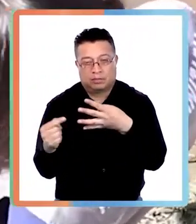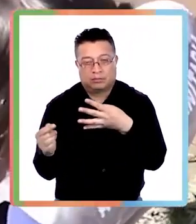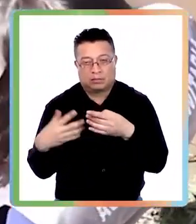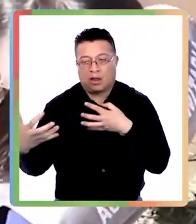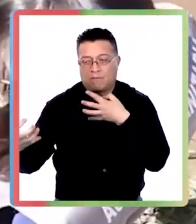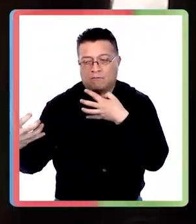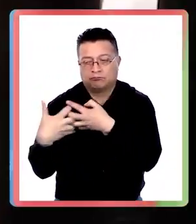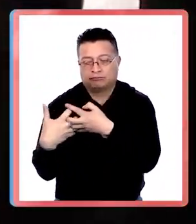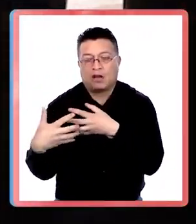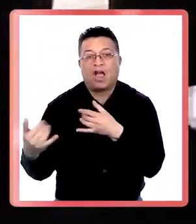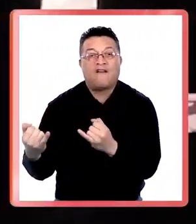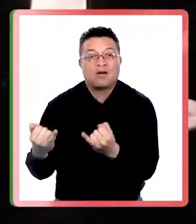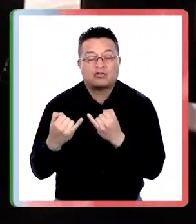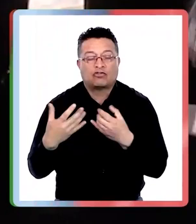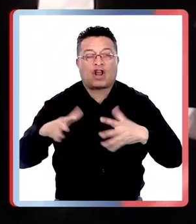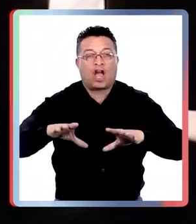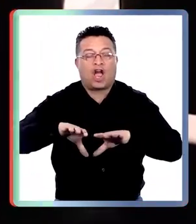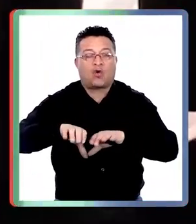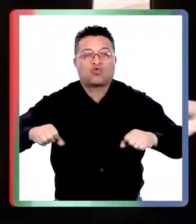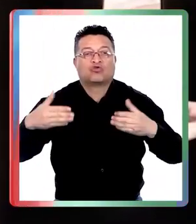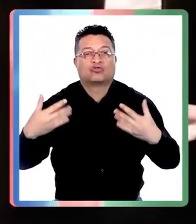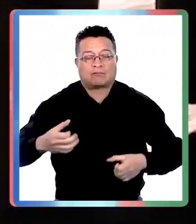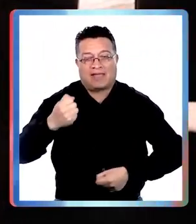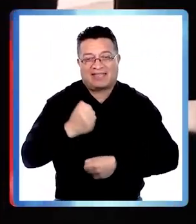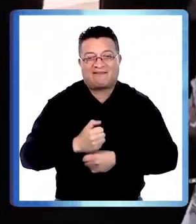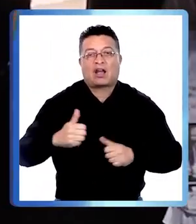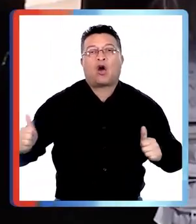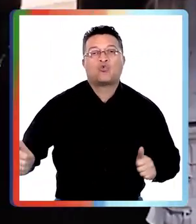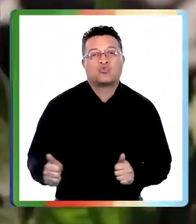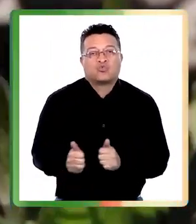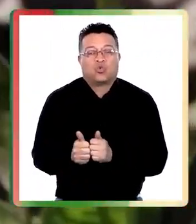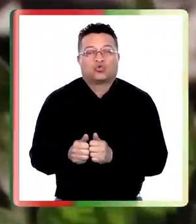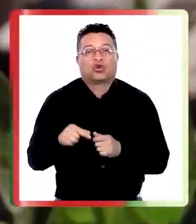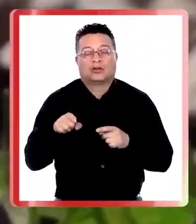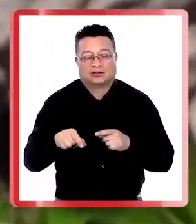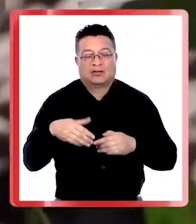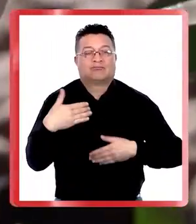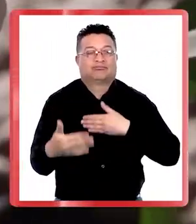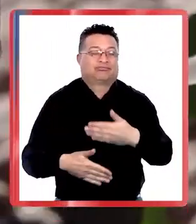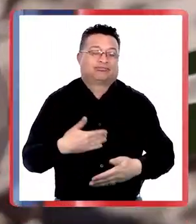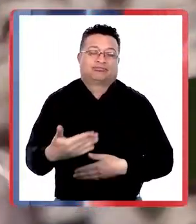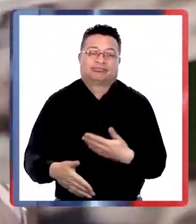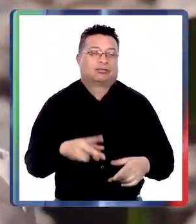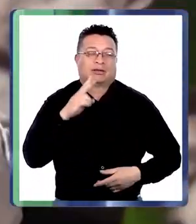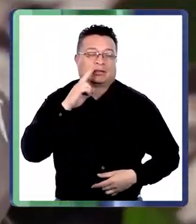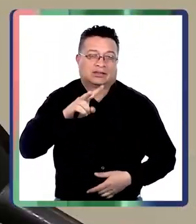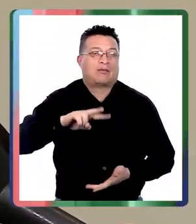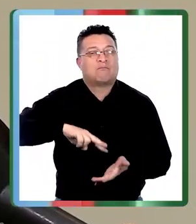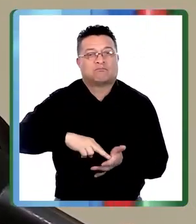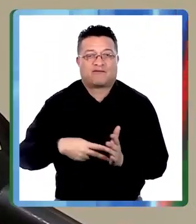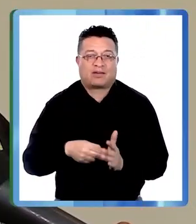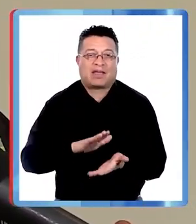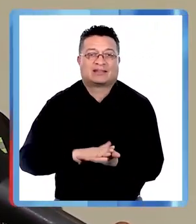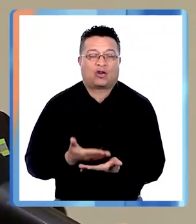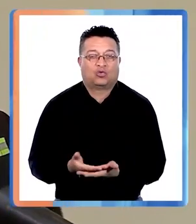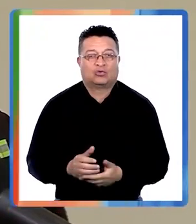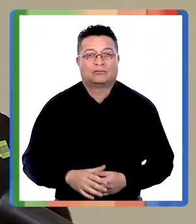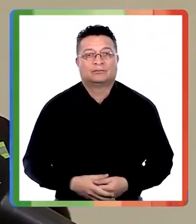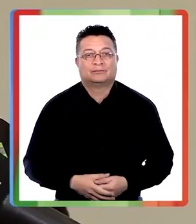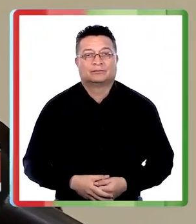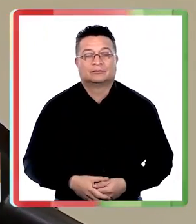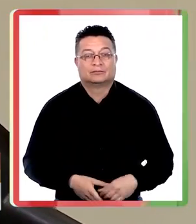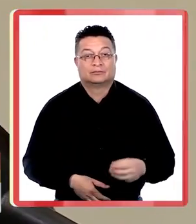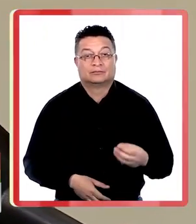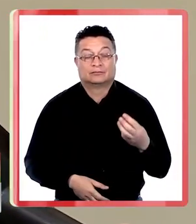acuerdos para trabajar de conjunto para que este evento no tenga ningún problema de salud. Tres ciclos, día por medio,